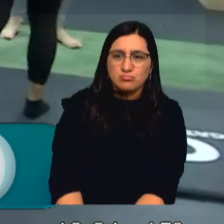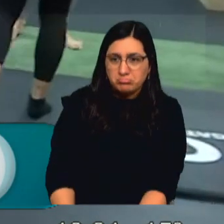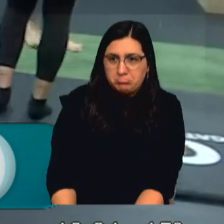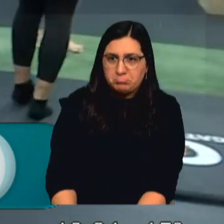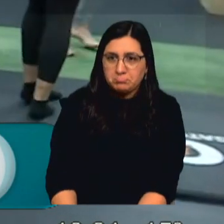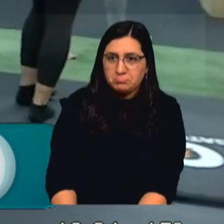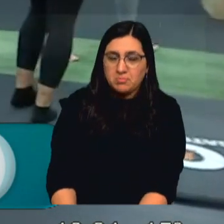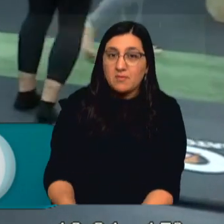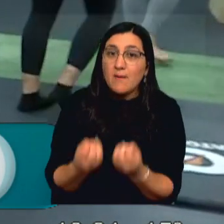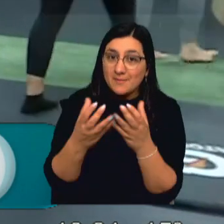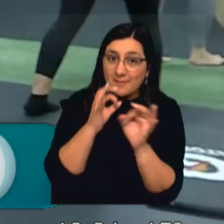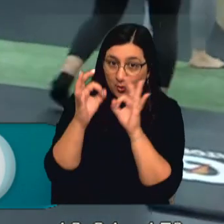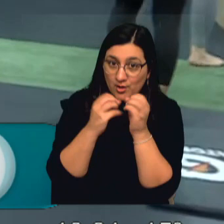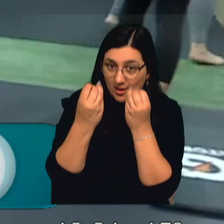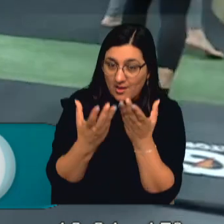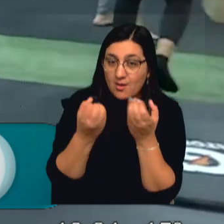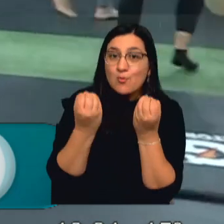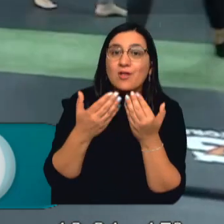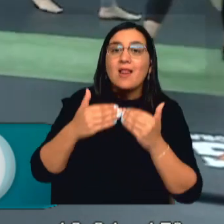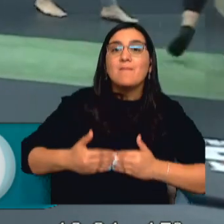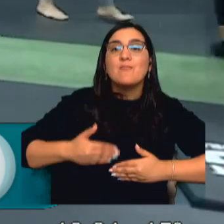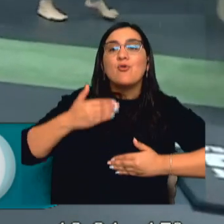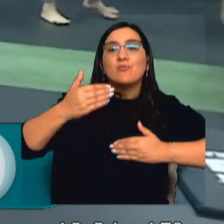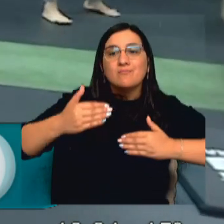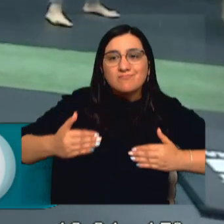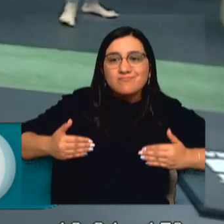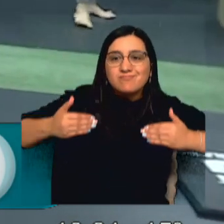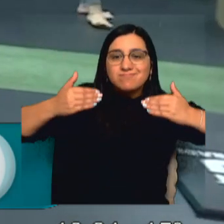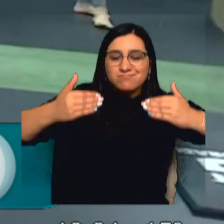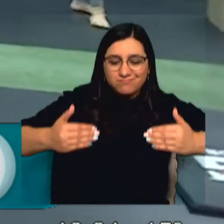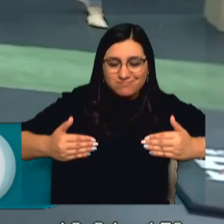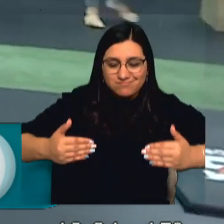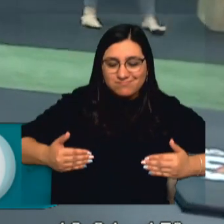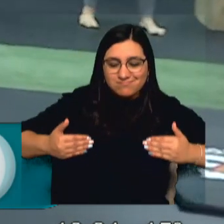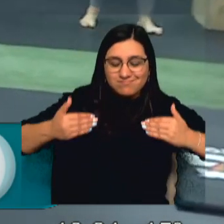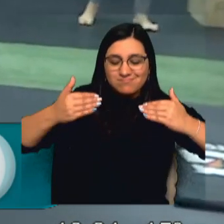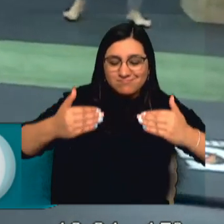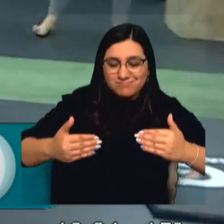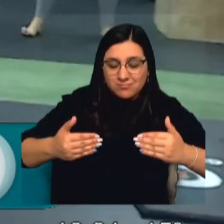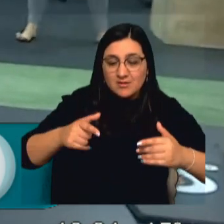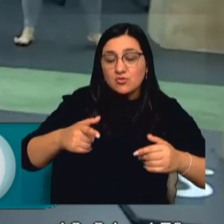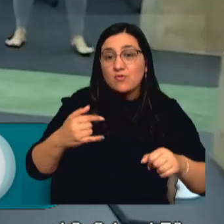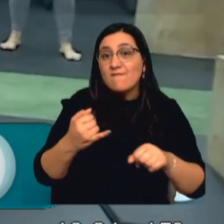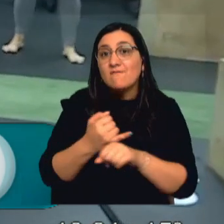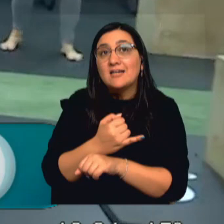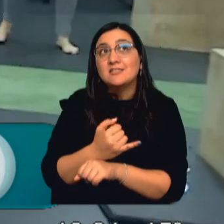qué. Yo creo que la procrastinación tiene que ver, si es que la consideramos un problema, con una falla falla